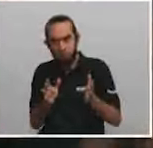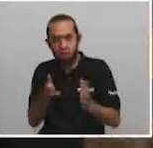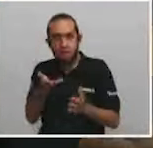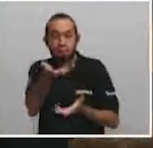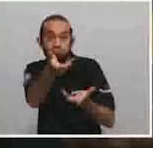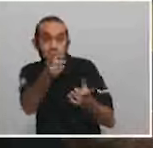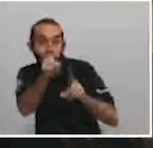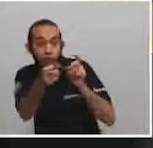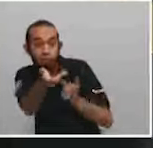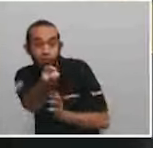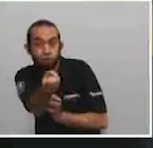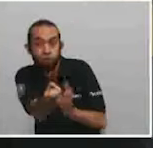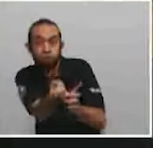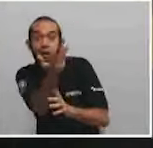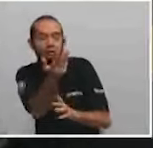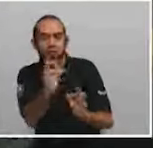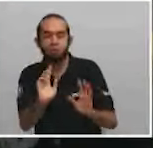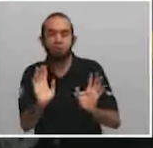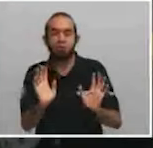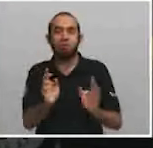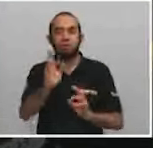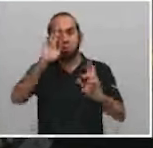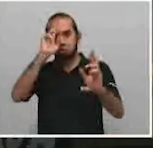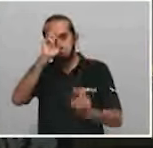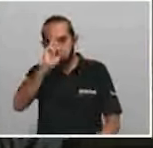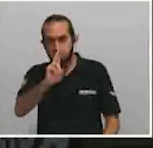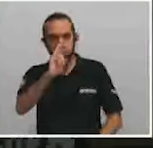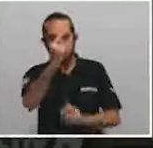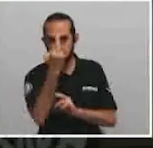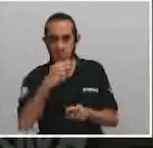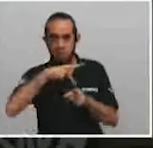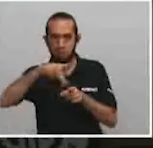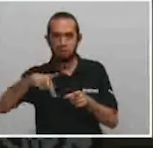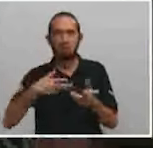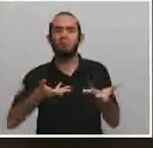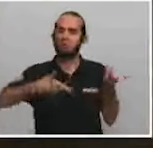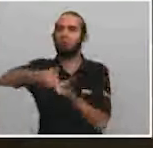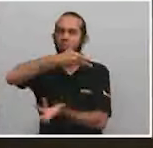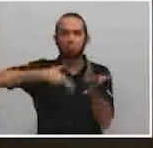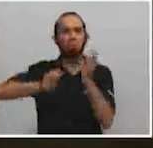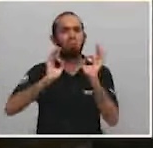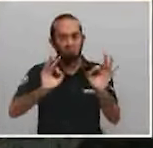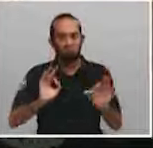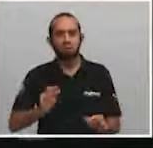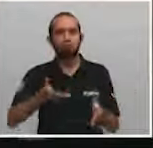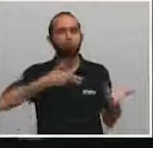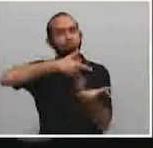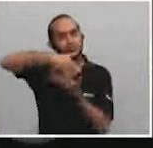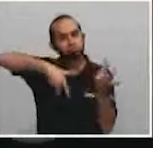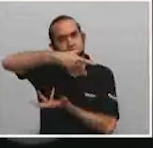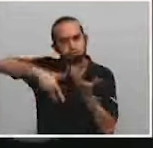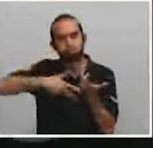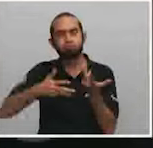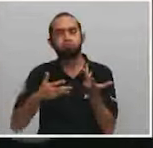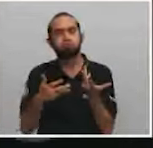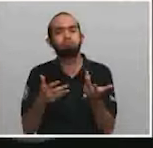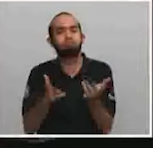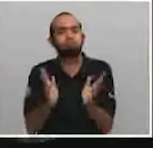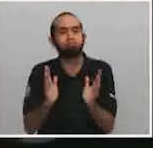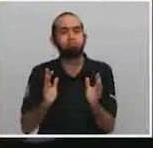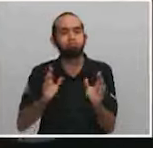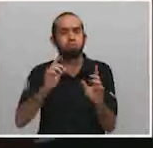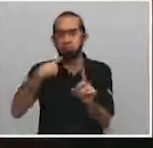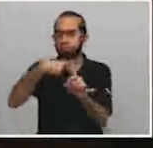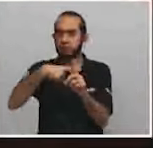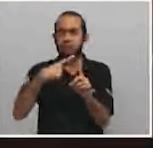¿verdad? Si bien es cierto, yo creo que mientras se respete la parte profesional, esto es parte de convivir. Es la convivencia